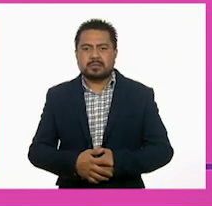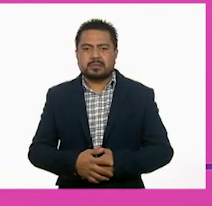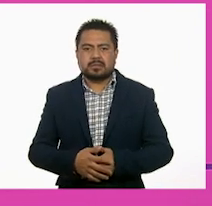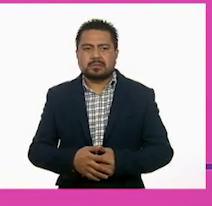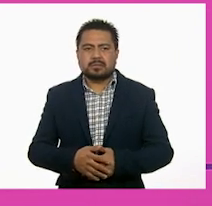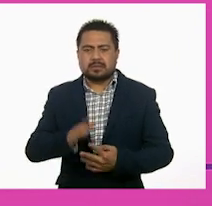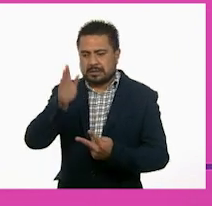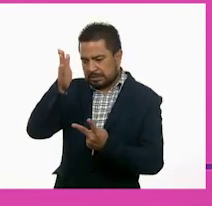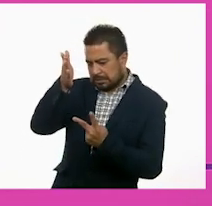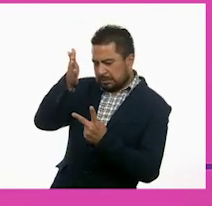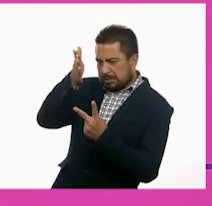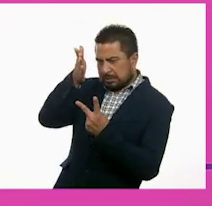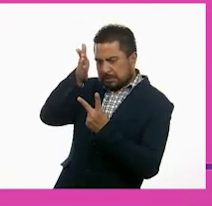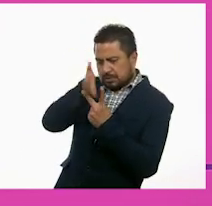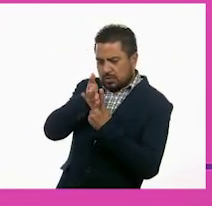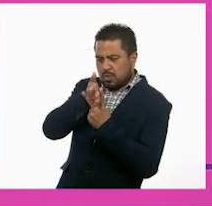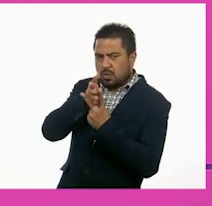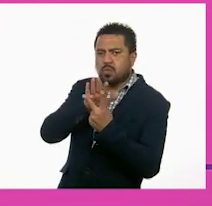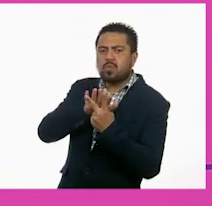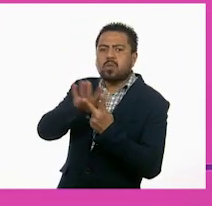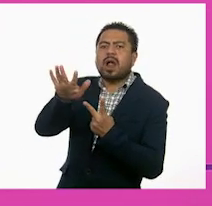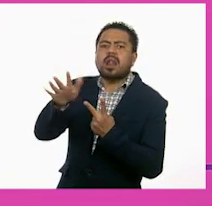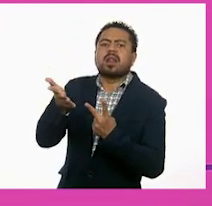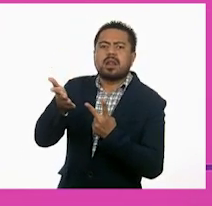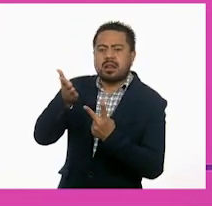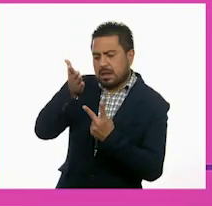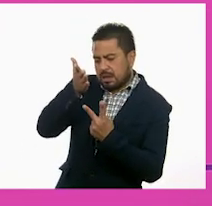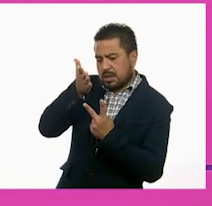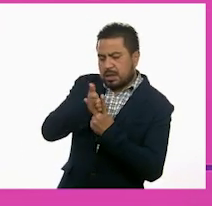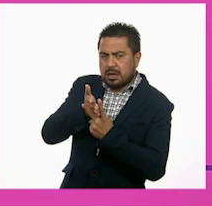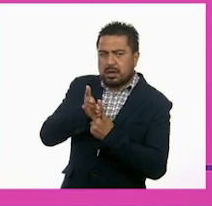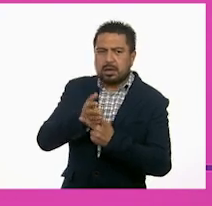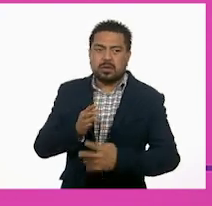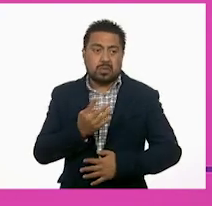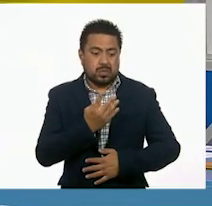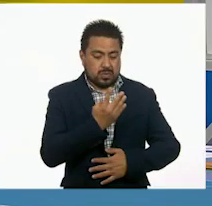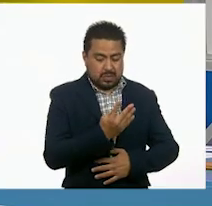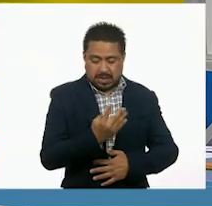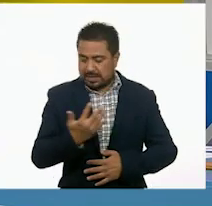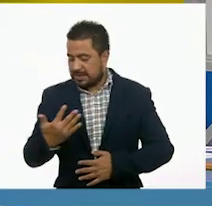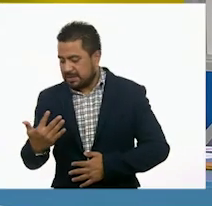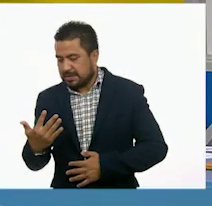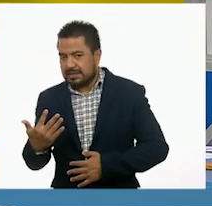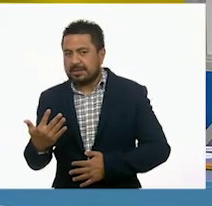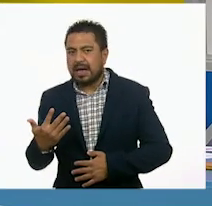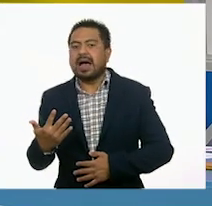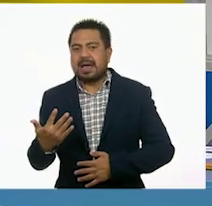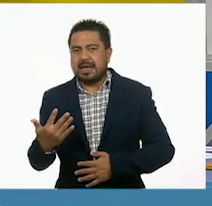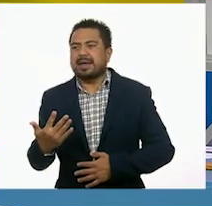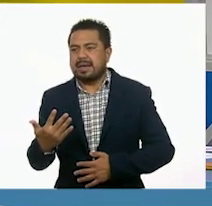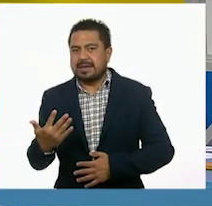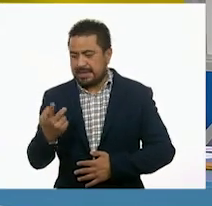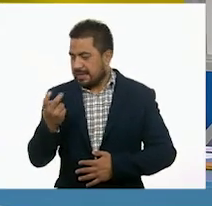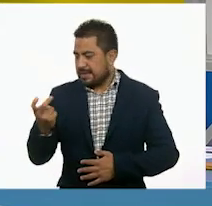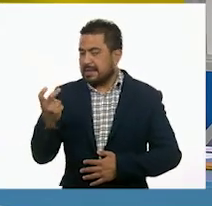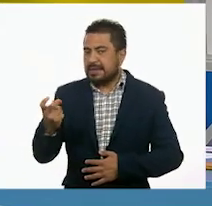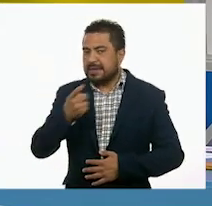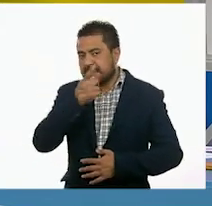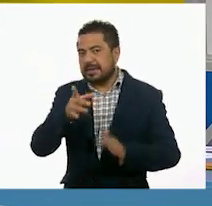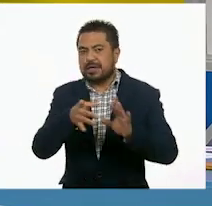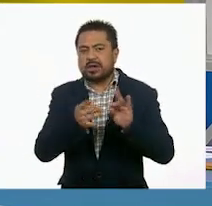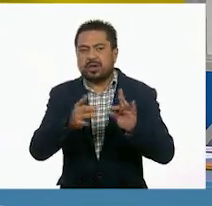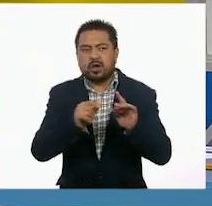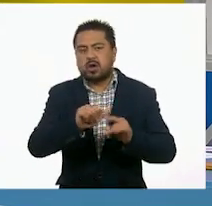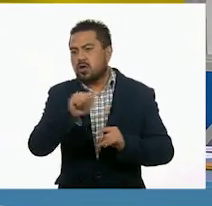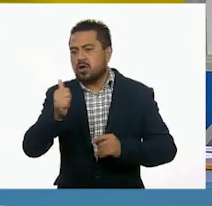¿Entre qué y qué número? 4 y 5. Entre el 4 y el 5. Y ahí estamos hablando de